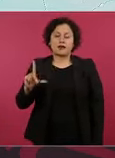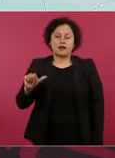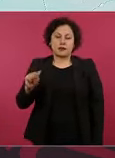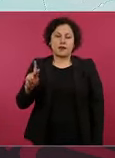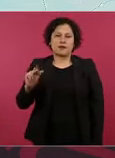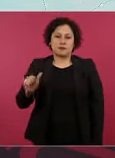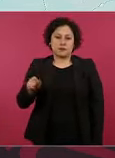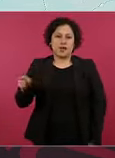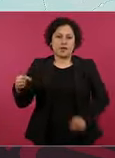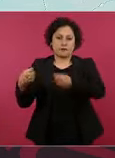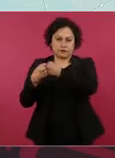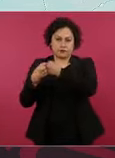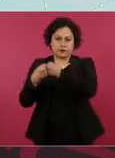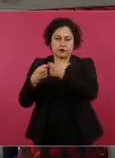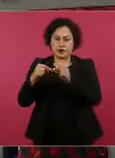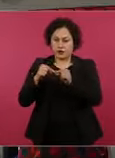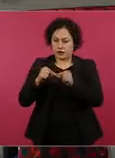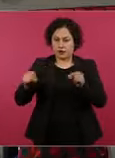2 horas.